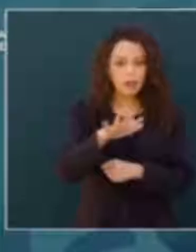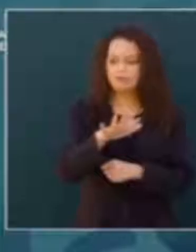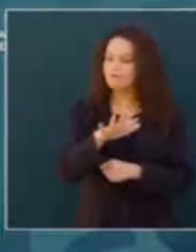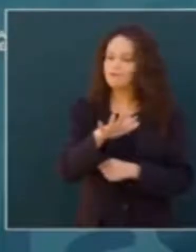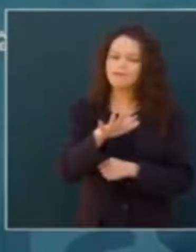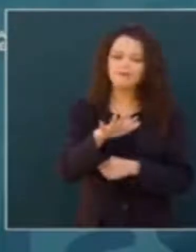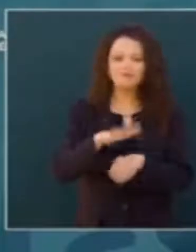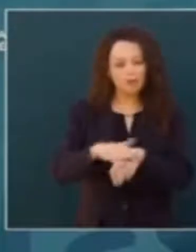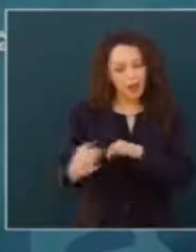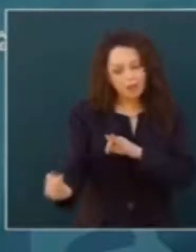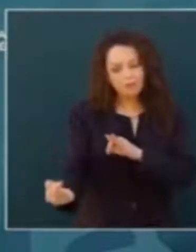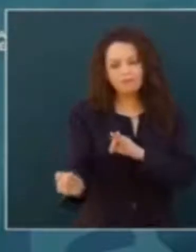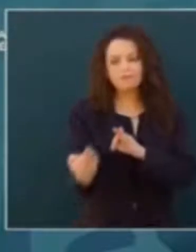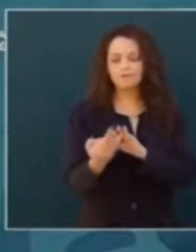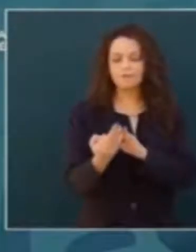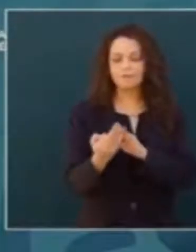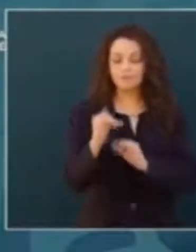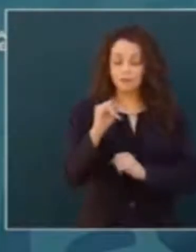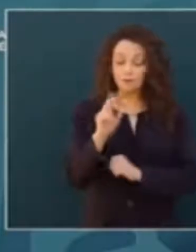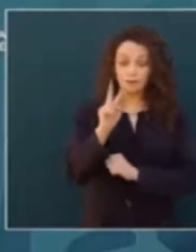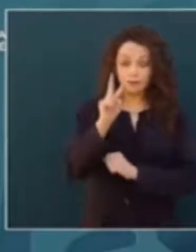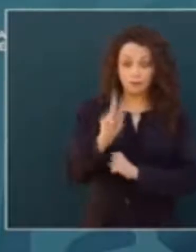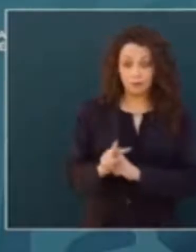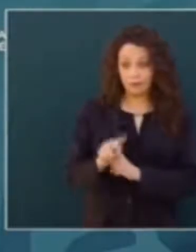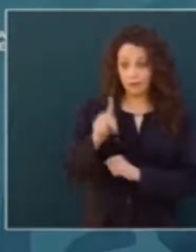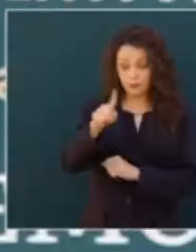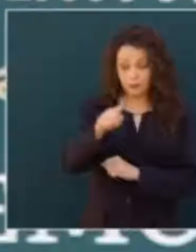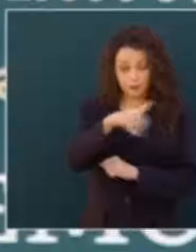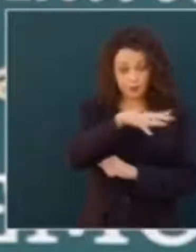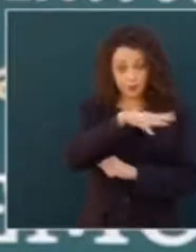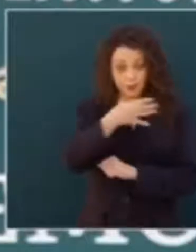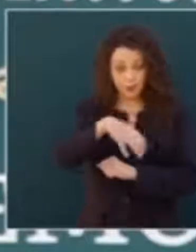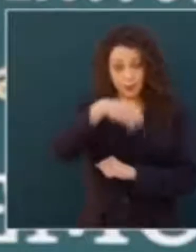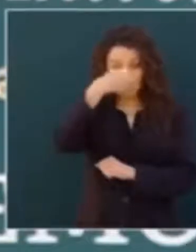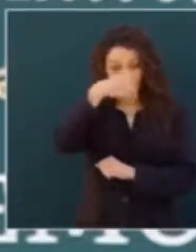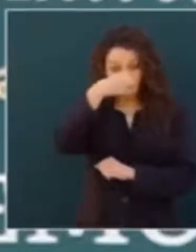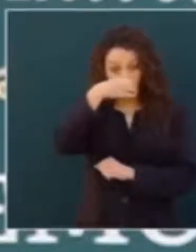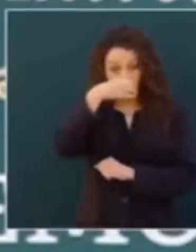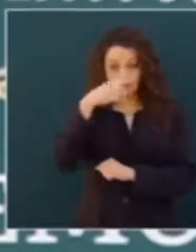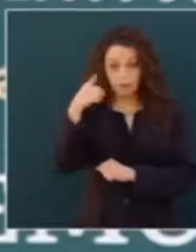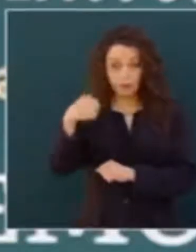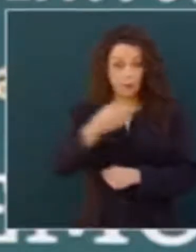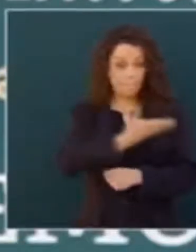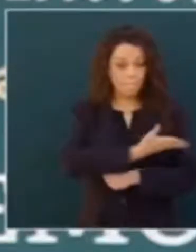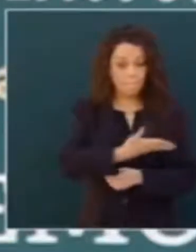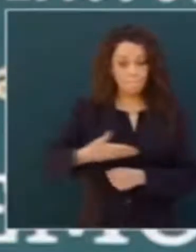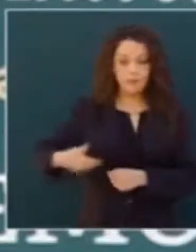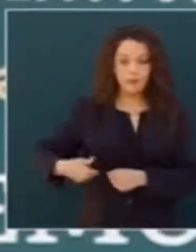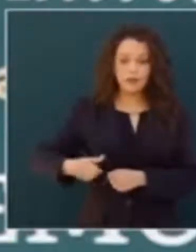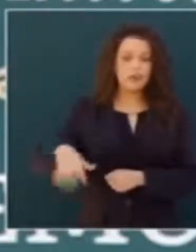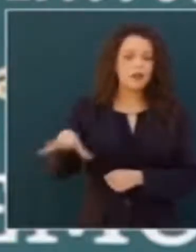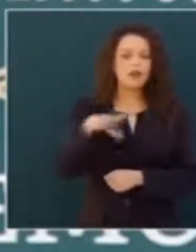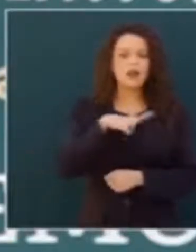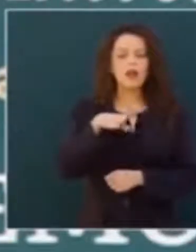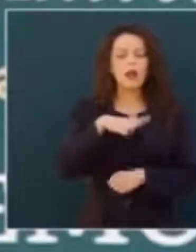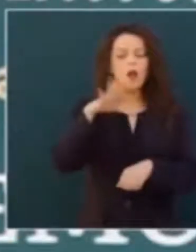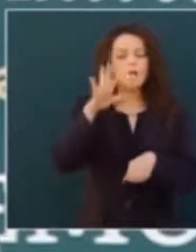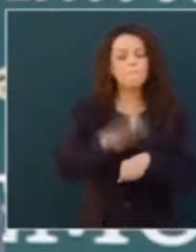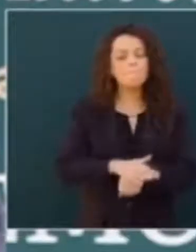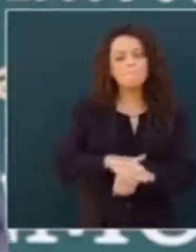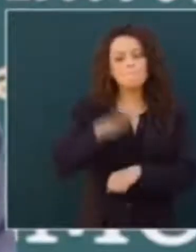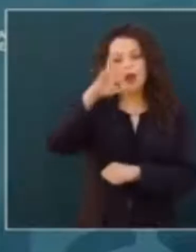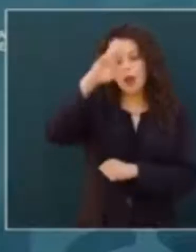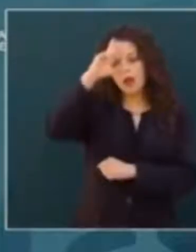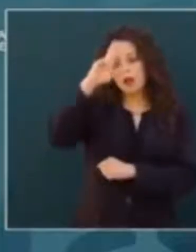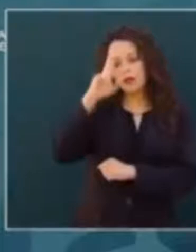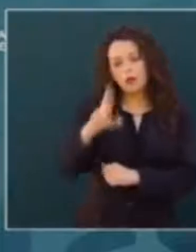duda, el general Cárdenas el presidente que más amor y respeto ha